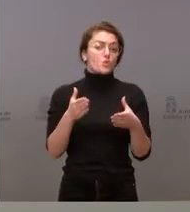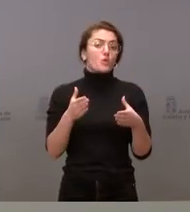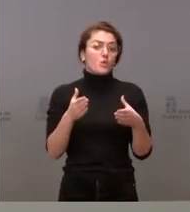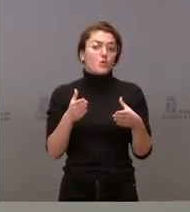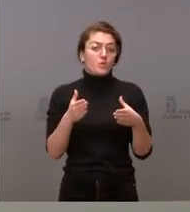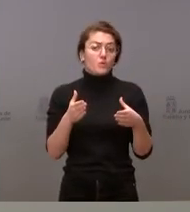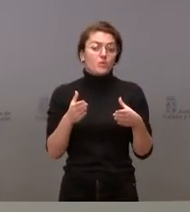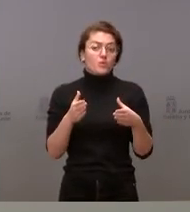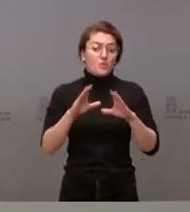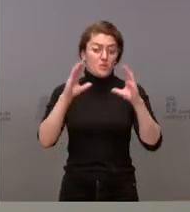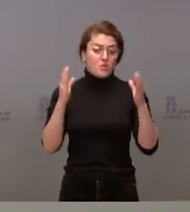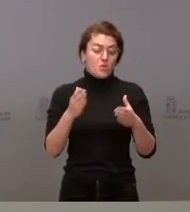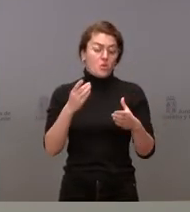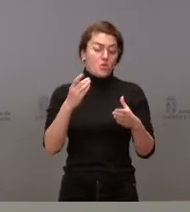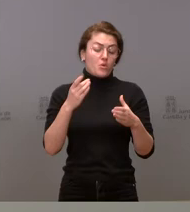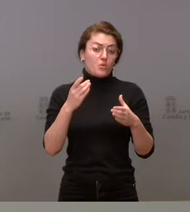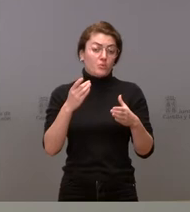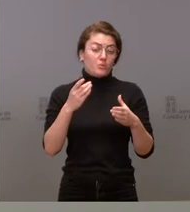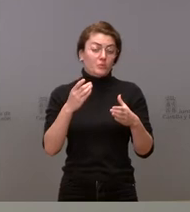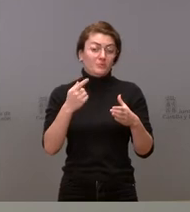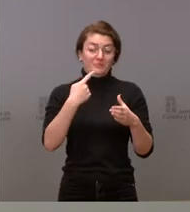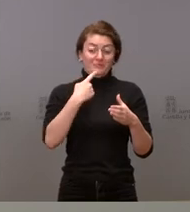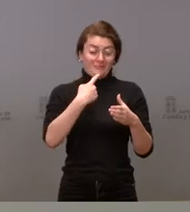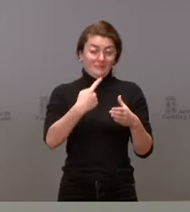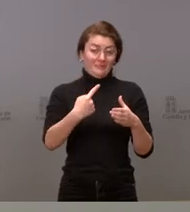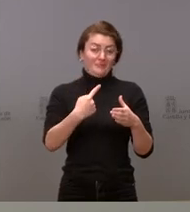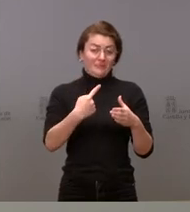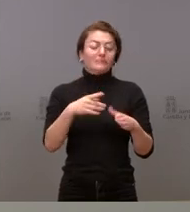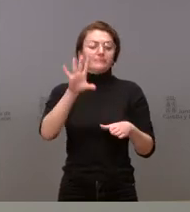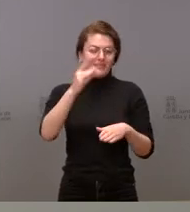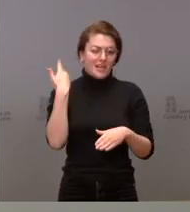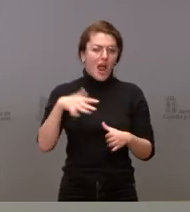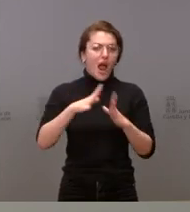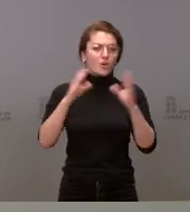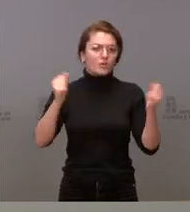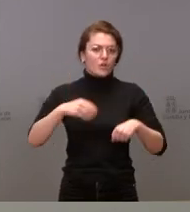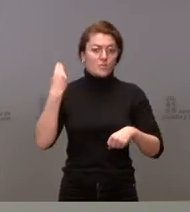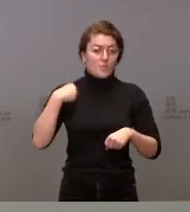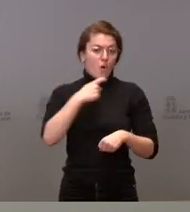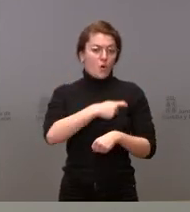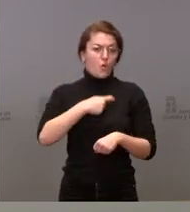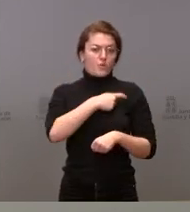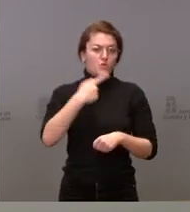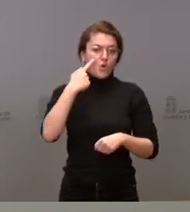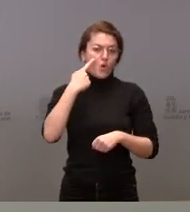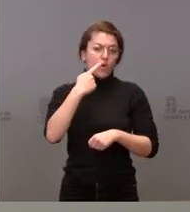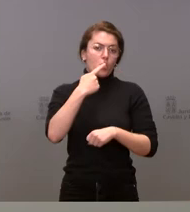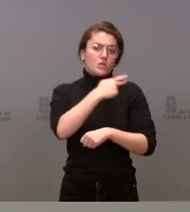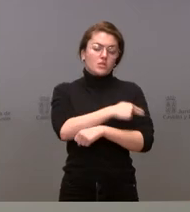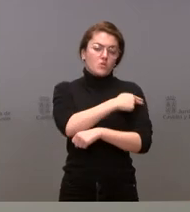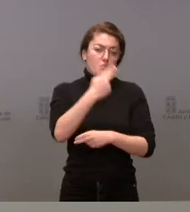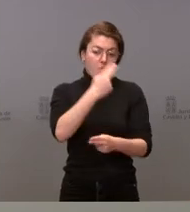comisión de salud pública de esta mañana me acaban de comunicar que sí que se ha acordado por parte de la comisión de salud pública disminuir el